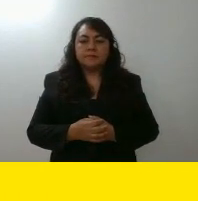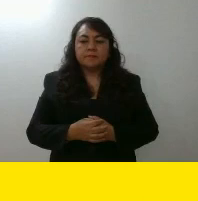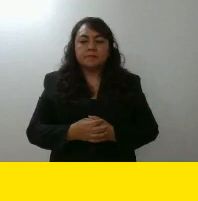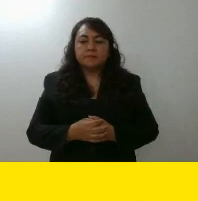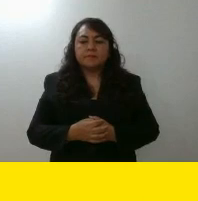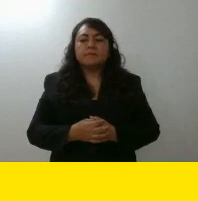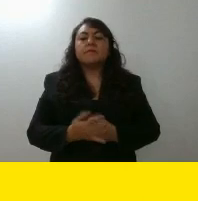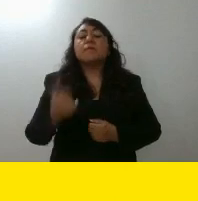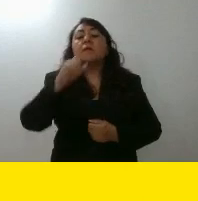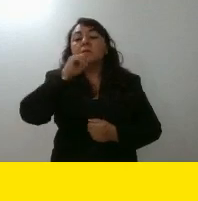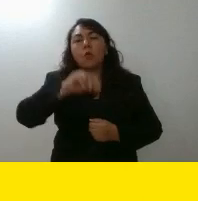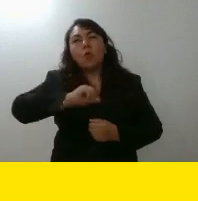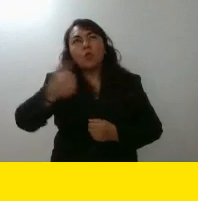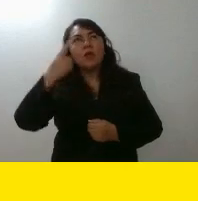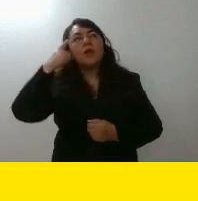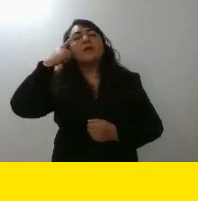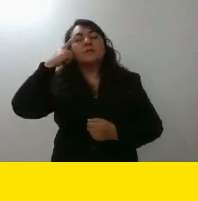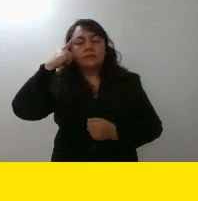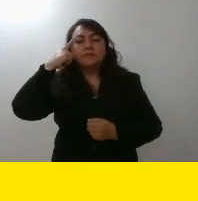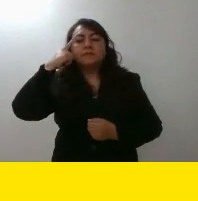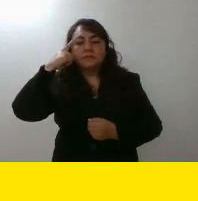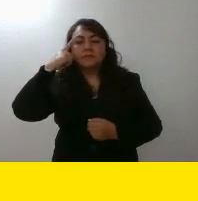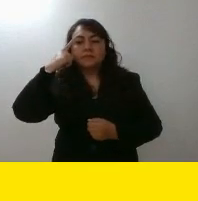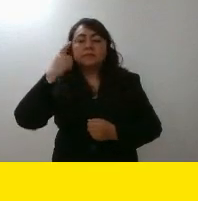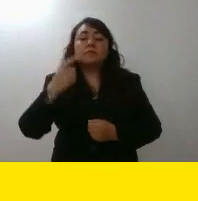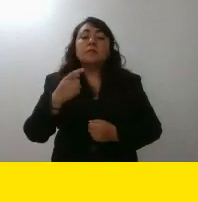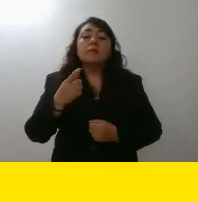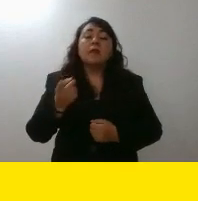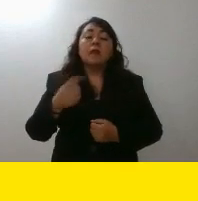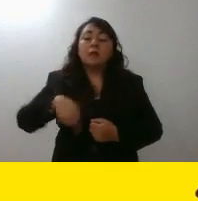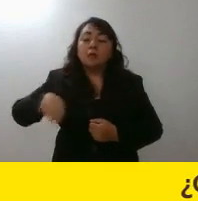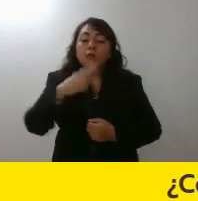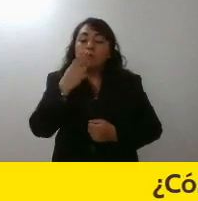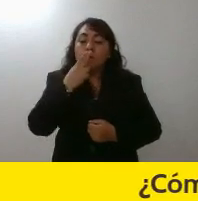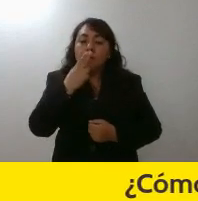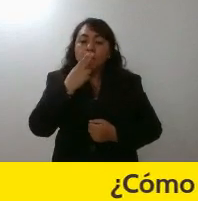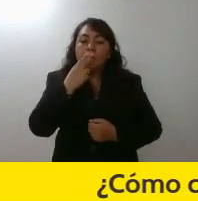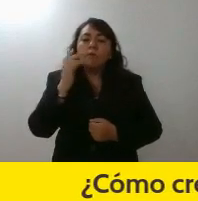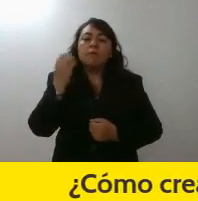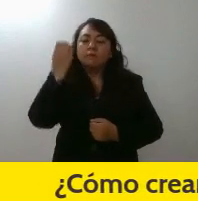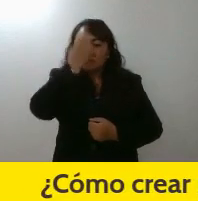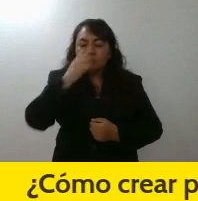Otra cosa como para recalcar es que se usó Google Analytics